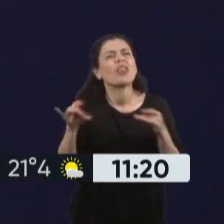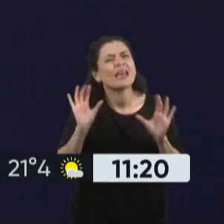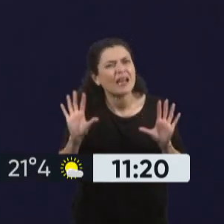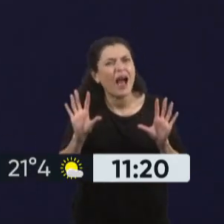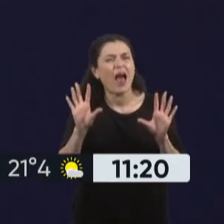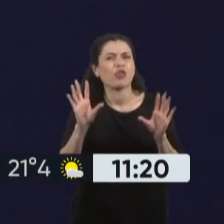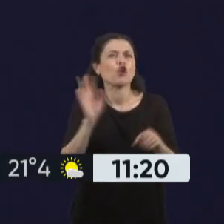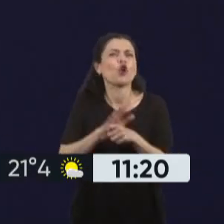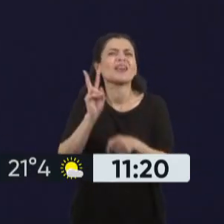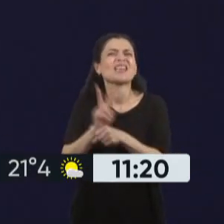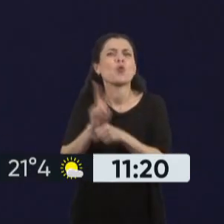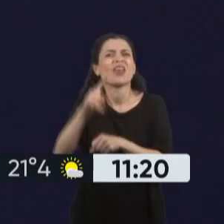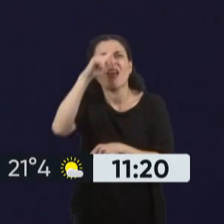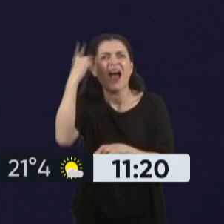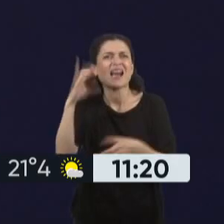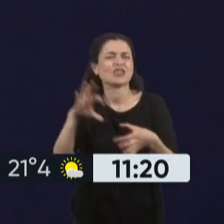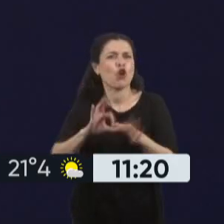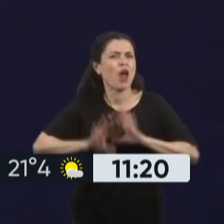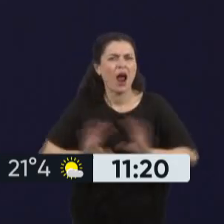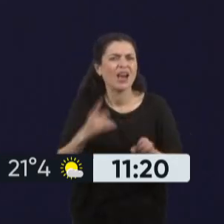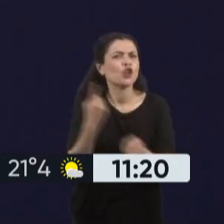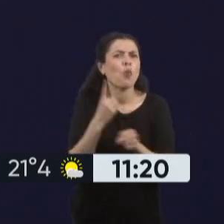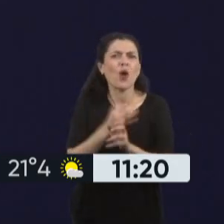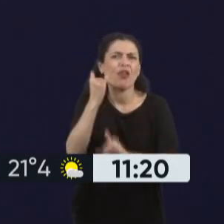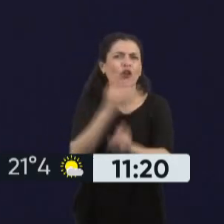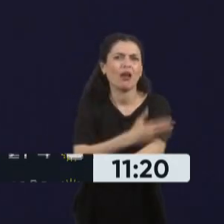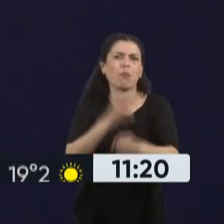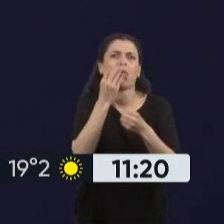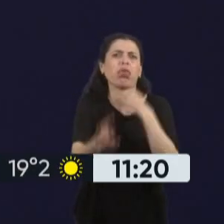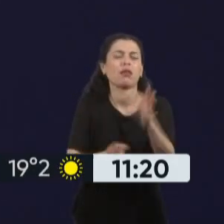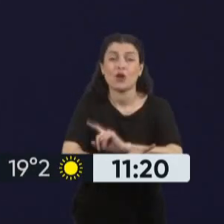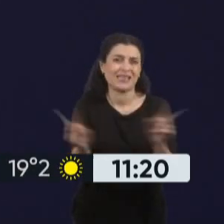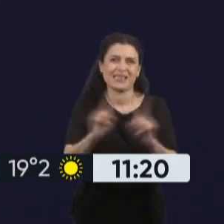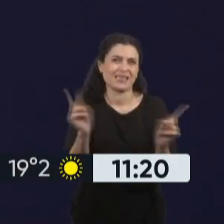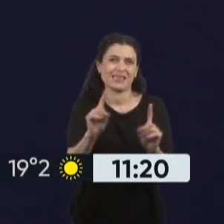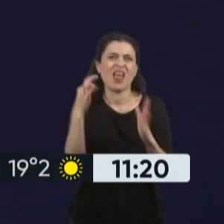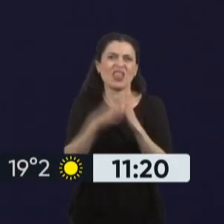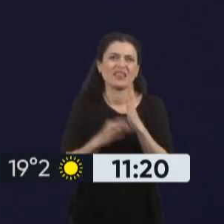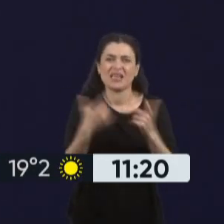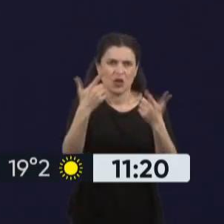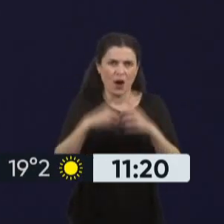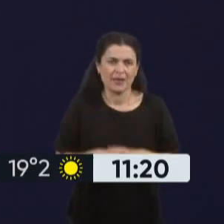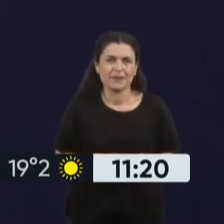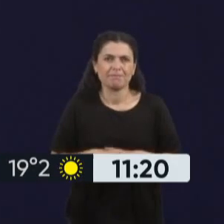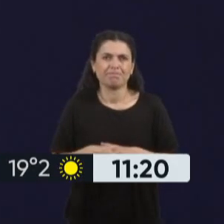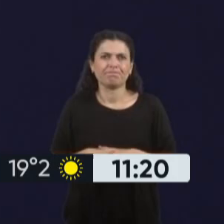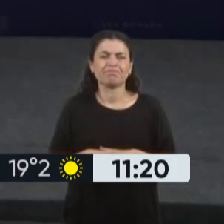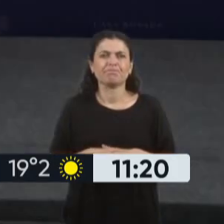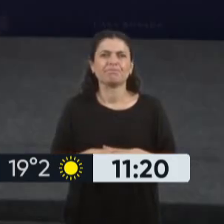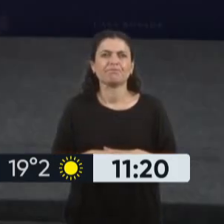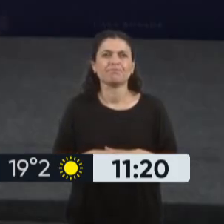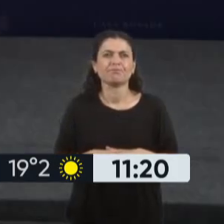nacional que tomamos todos los recaudos antes de dar algún tipo de detalle. Gracias. Gracias a